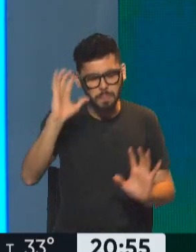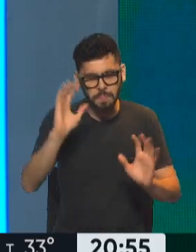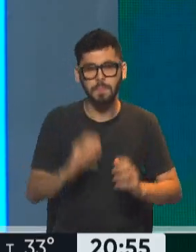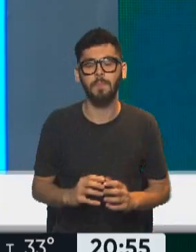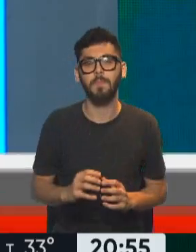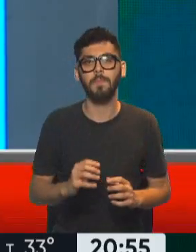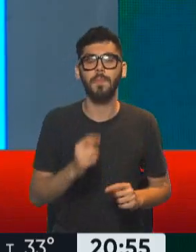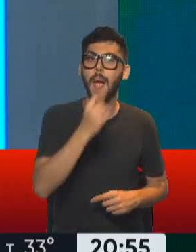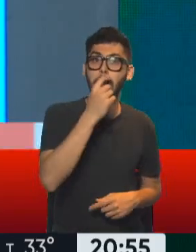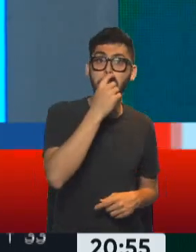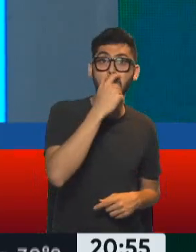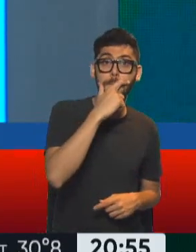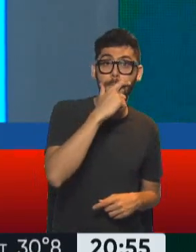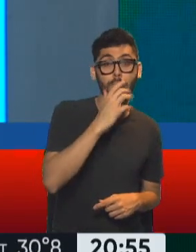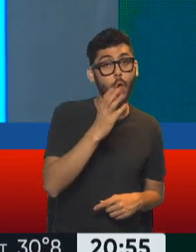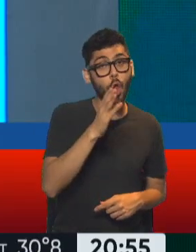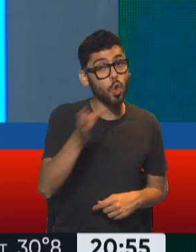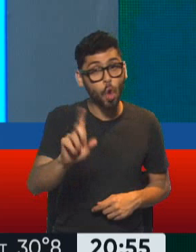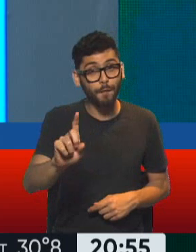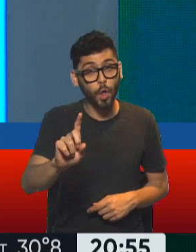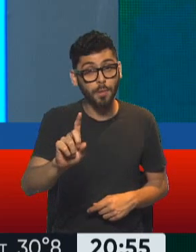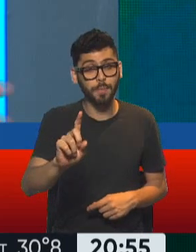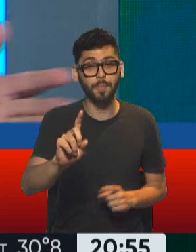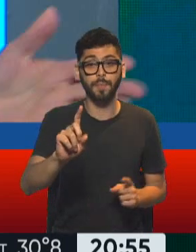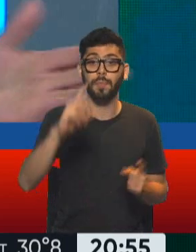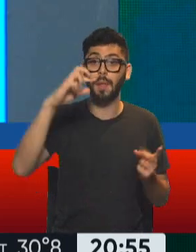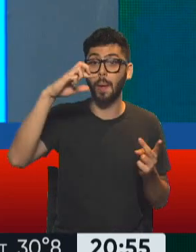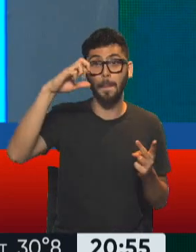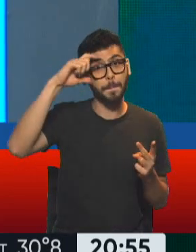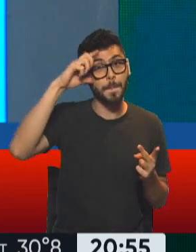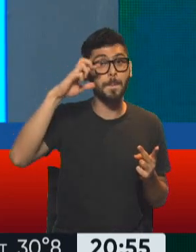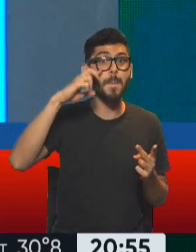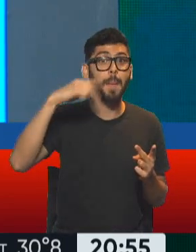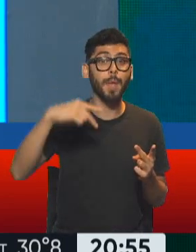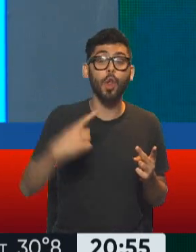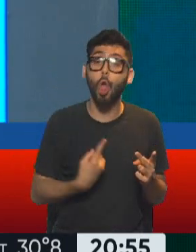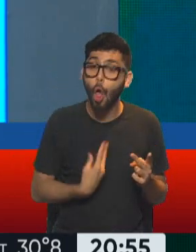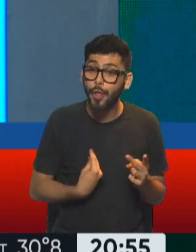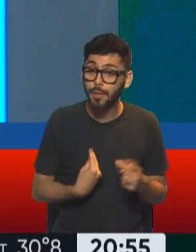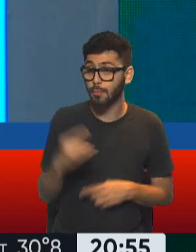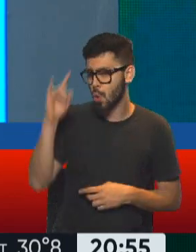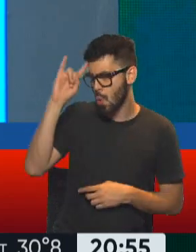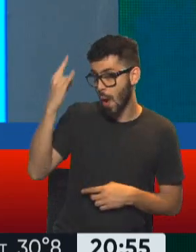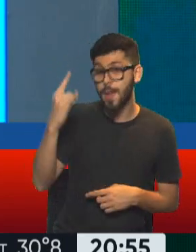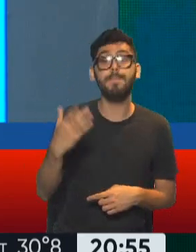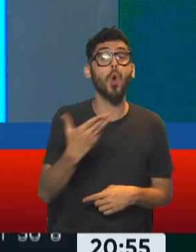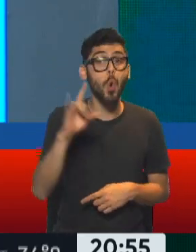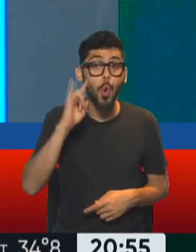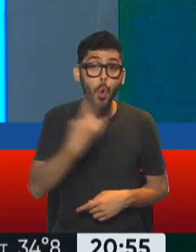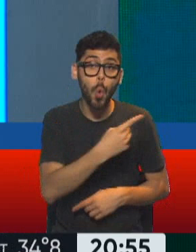macri no se presentó si pepín donde está pepín creo que está en uruguay está en uruguay